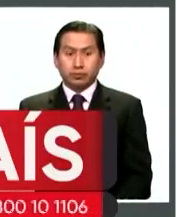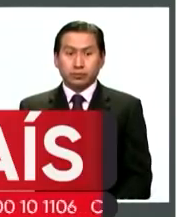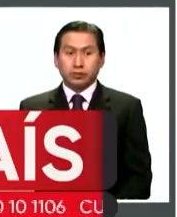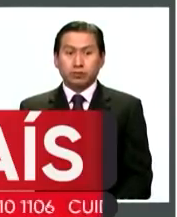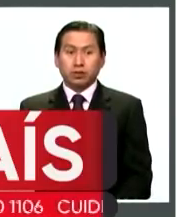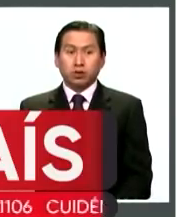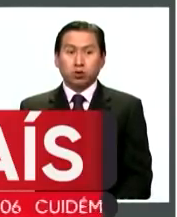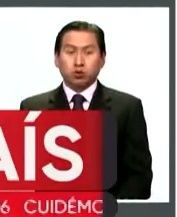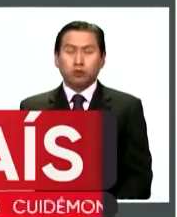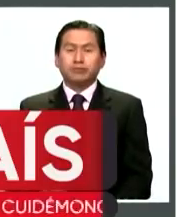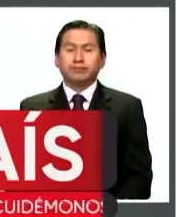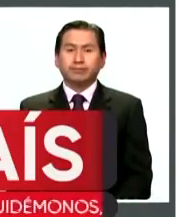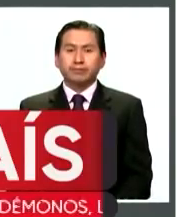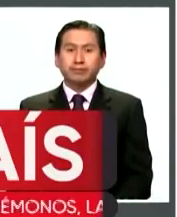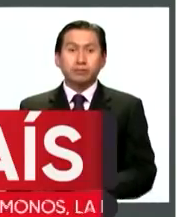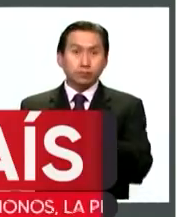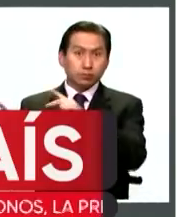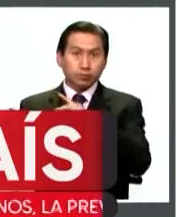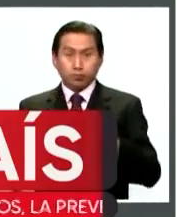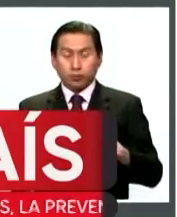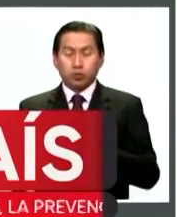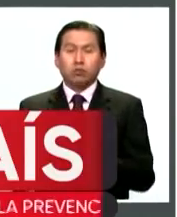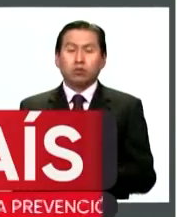358. Pando,